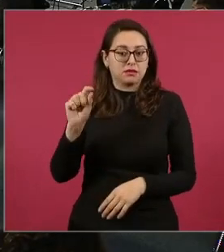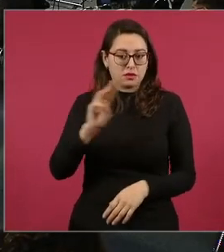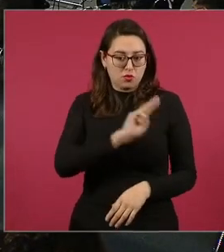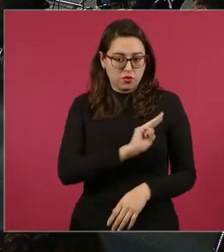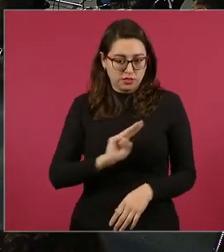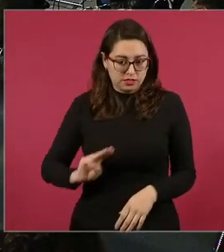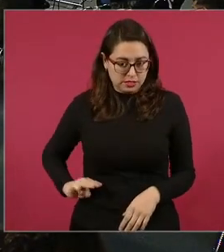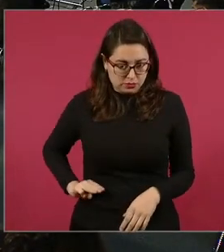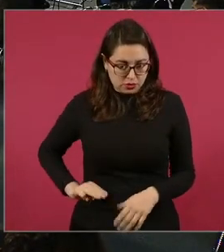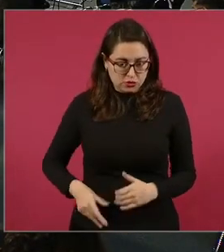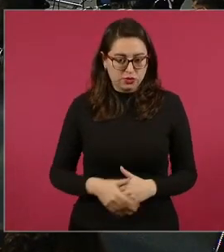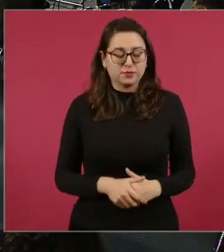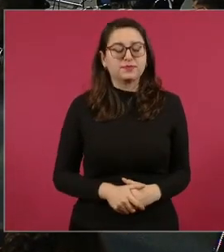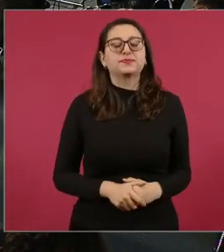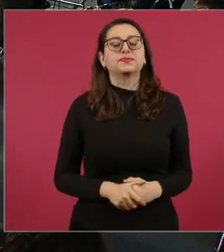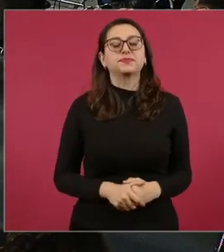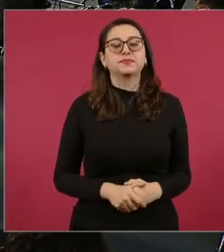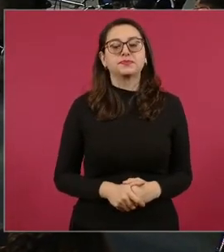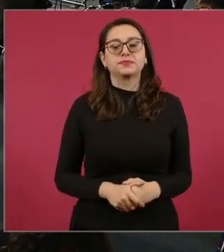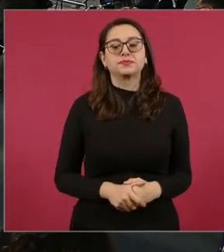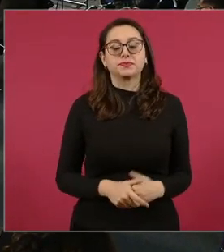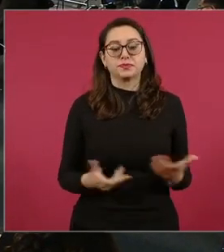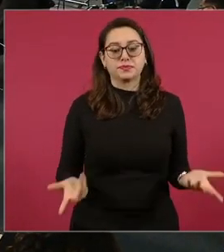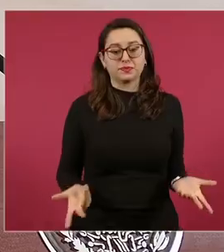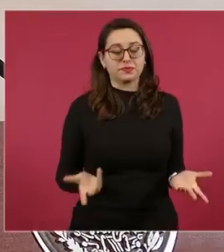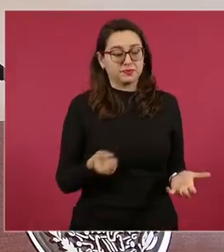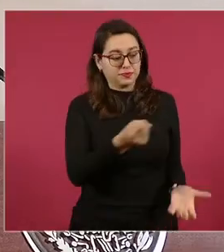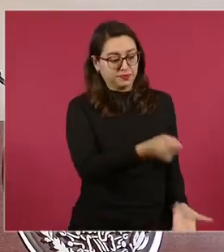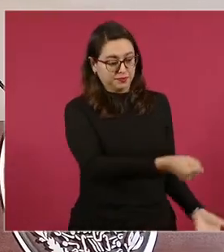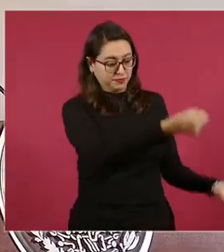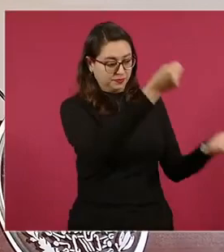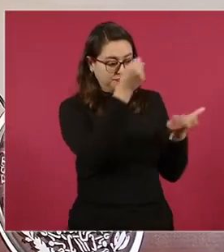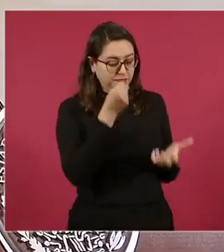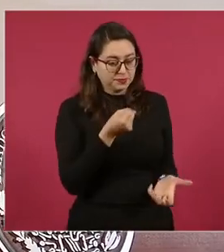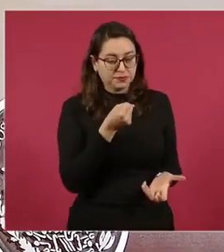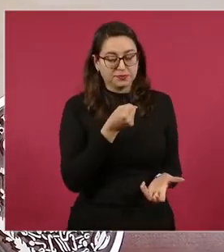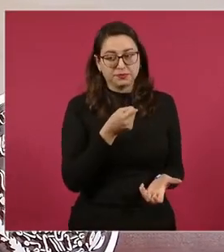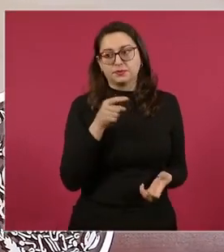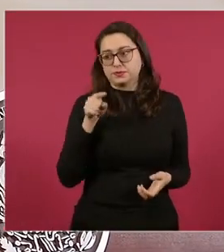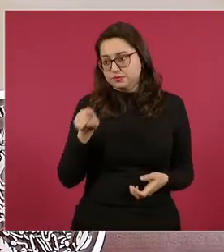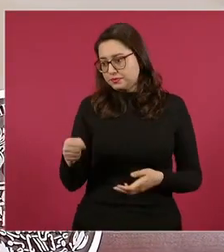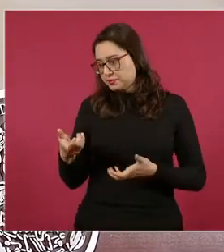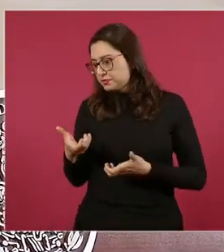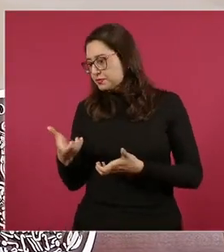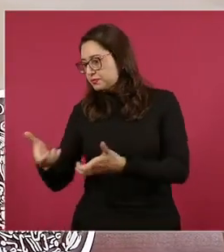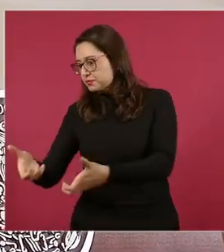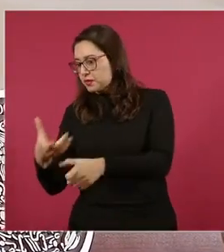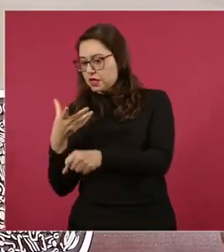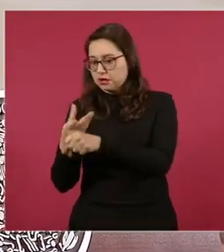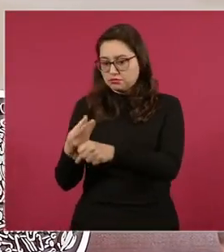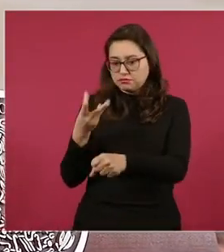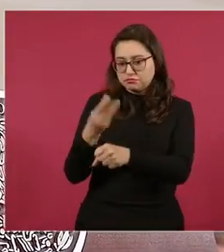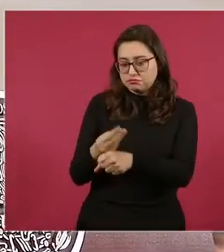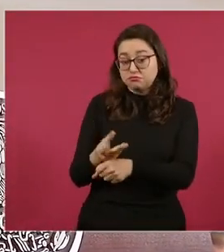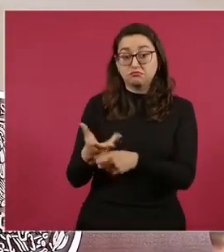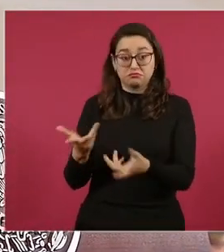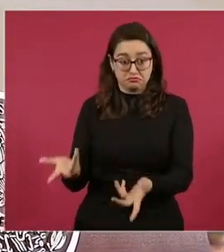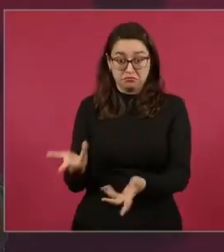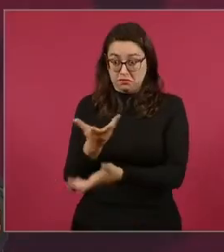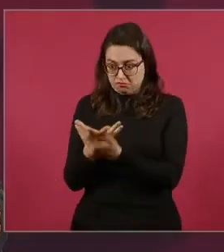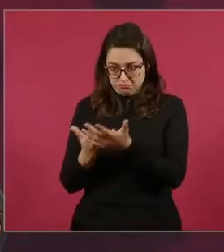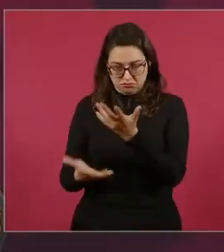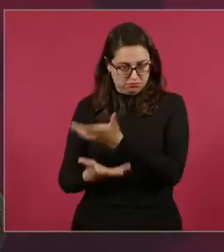municipios, y ellos agarran ese dinero y hacen los caminos de mano de